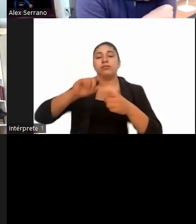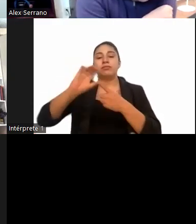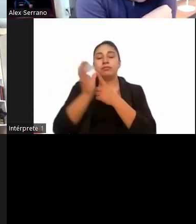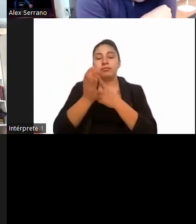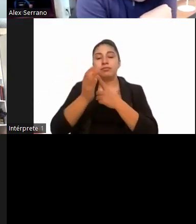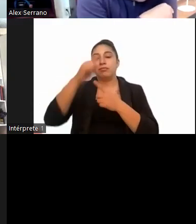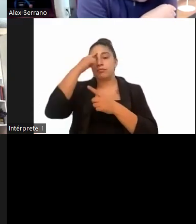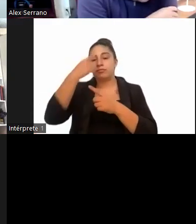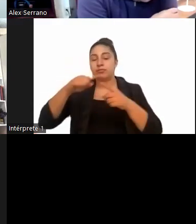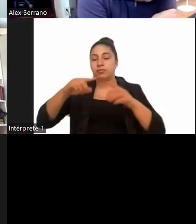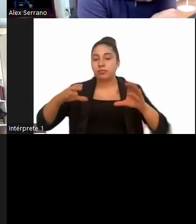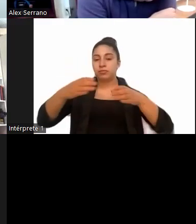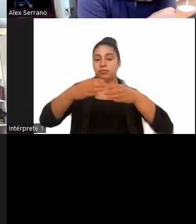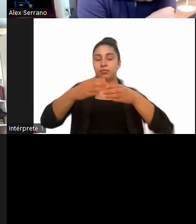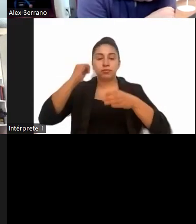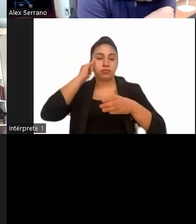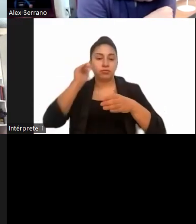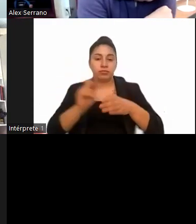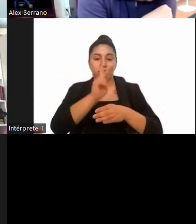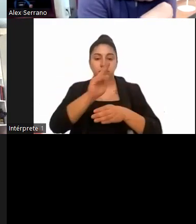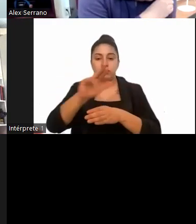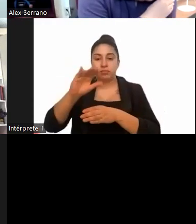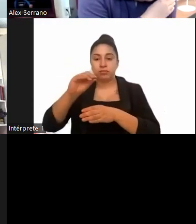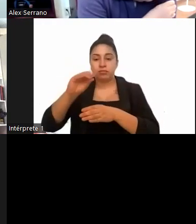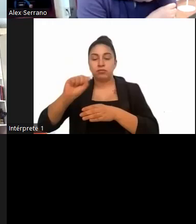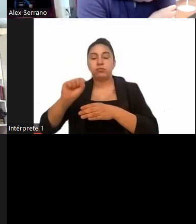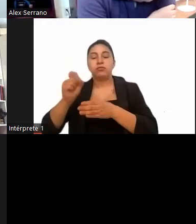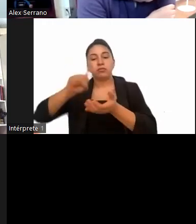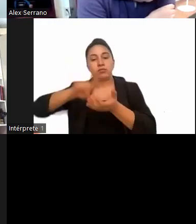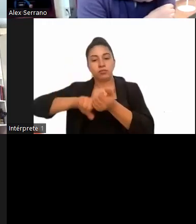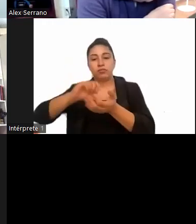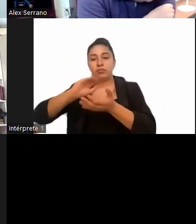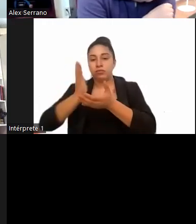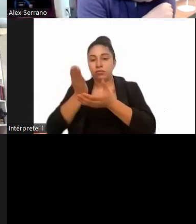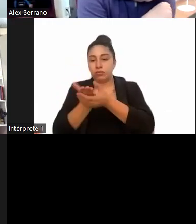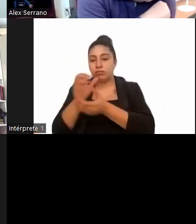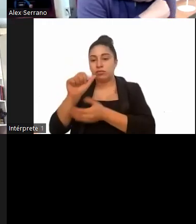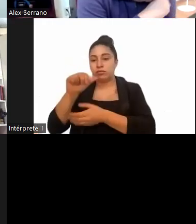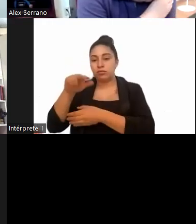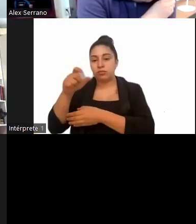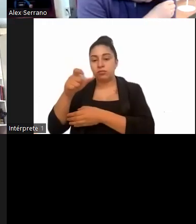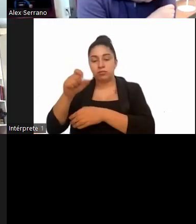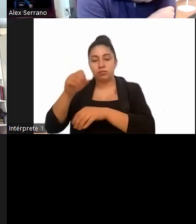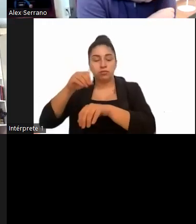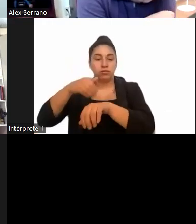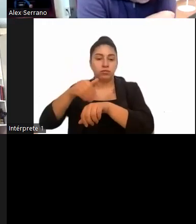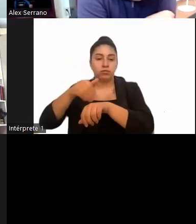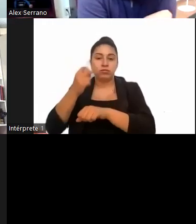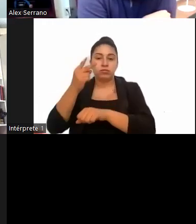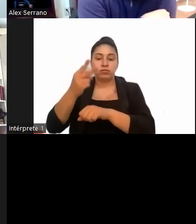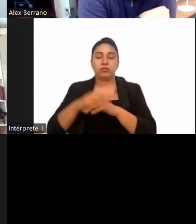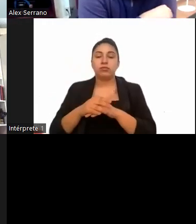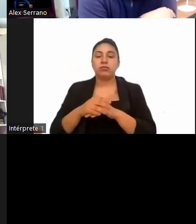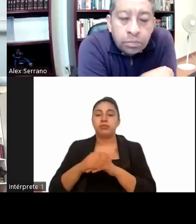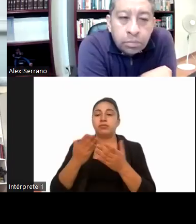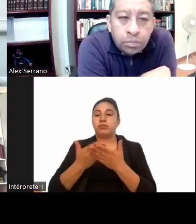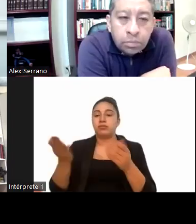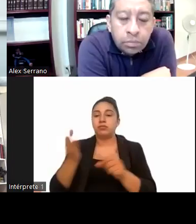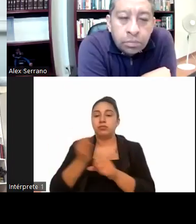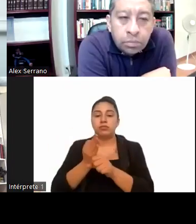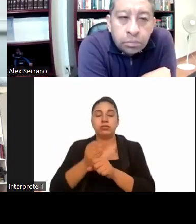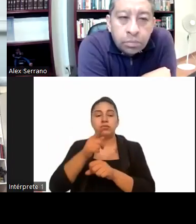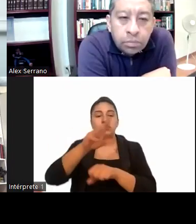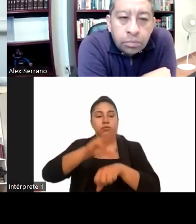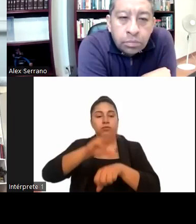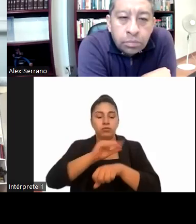Residentes, el cual corresponde al anexo 2 de la carpeta de trabajo. En cuanto a la presentación de este punto del orden del día, se concede el uso de la palabra a la